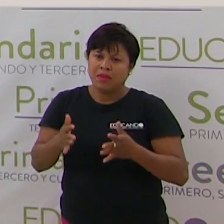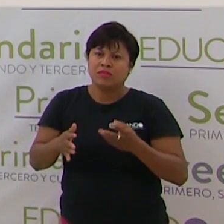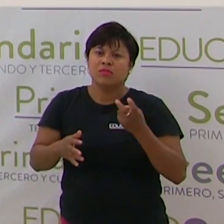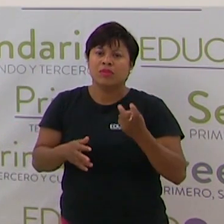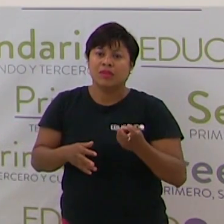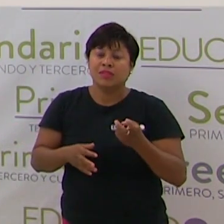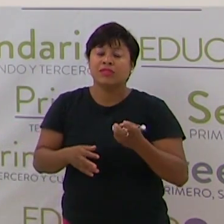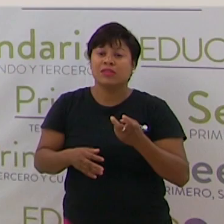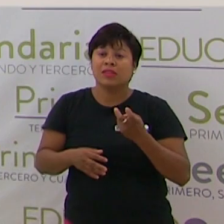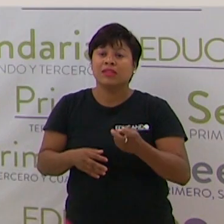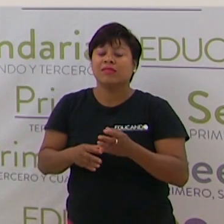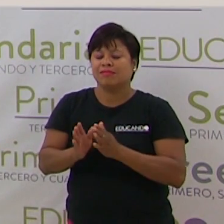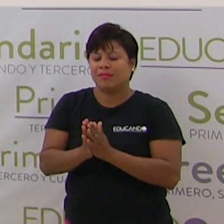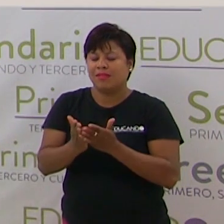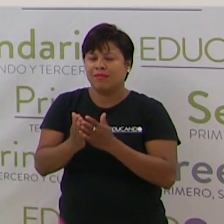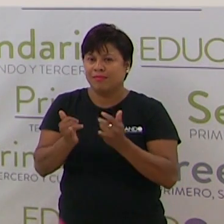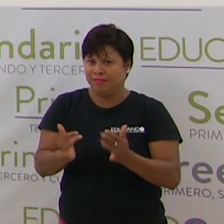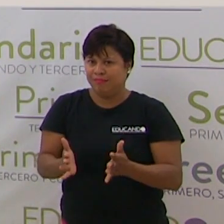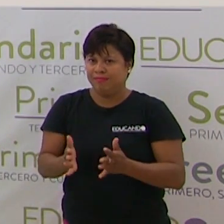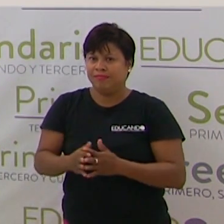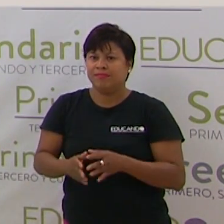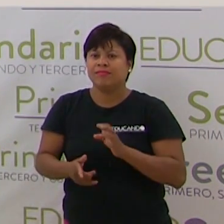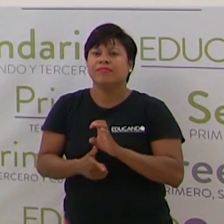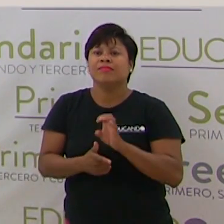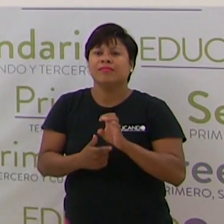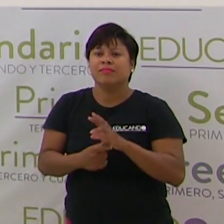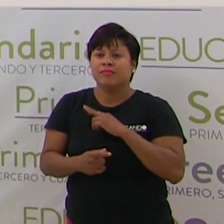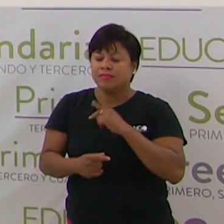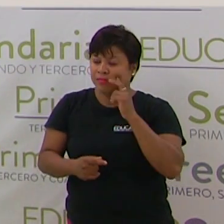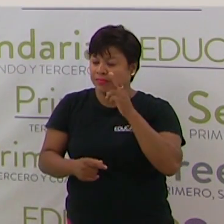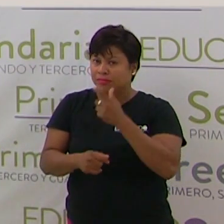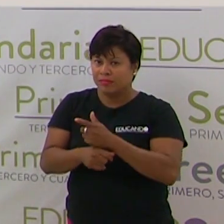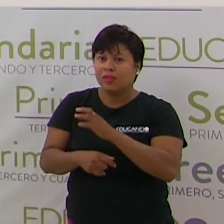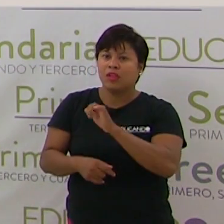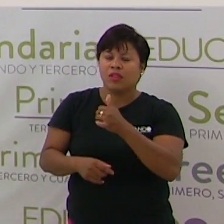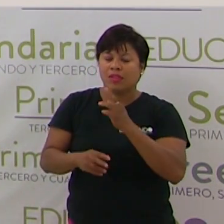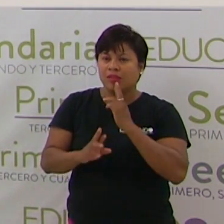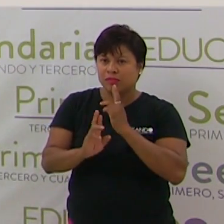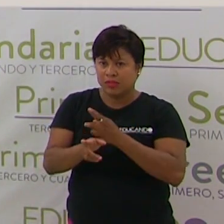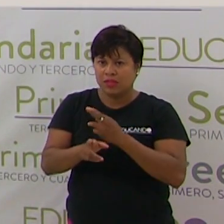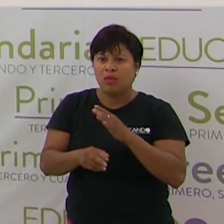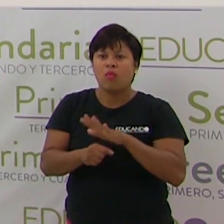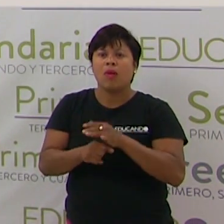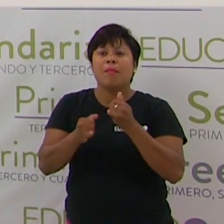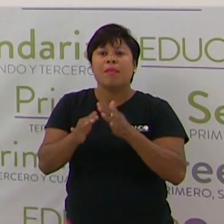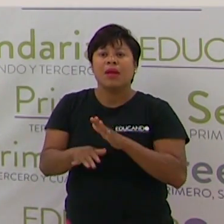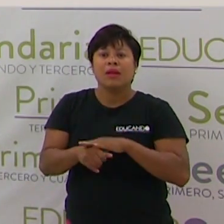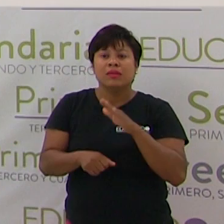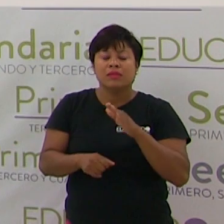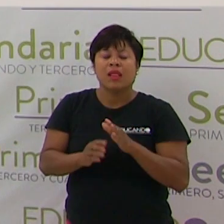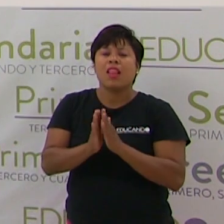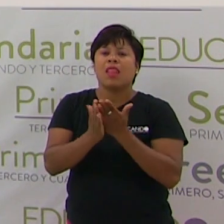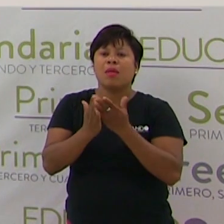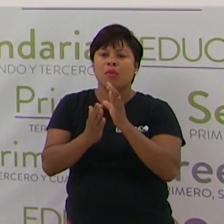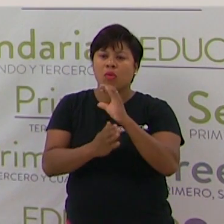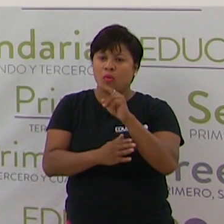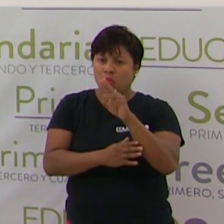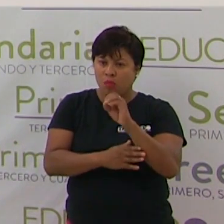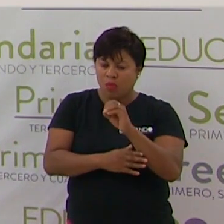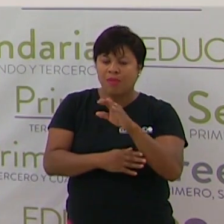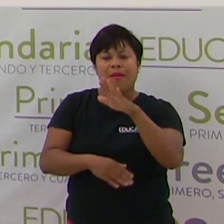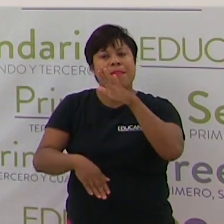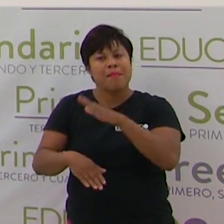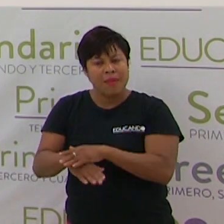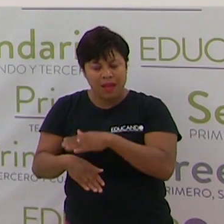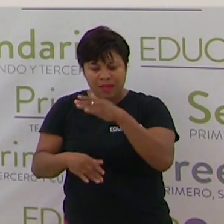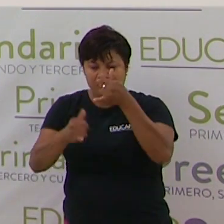lógico que pese más. Y entonces encontramos la otra respuesta. ¿Qué pesa más, el libro o el cubo? Pesa más